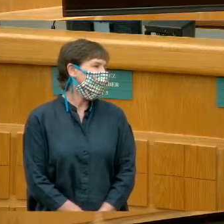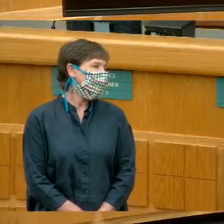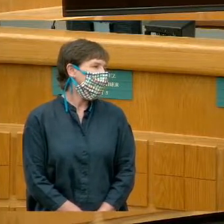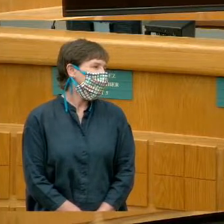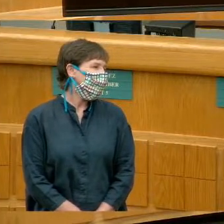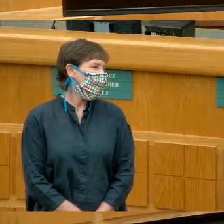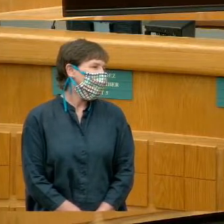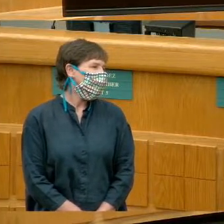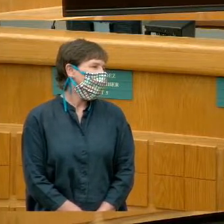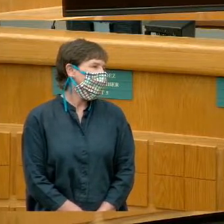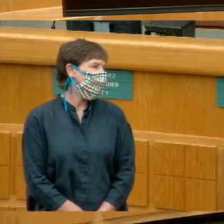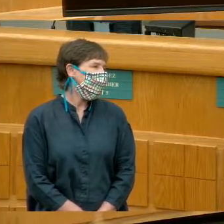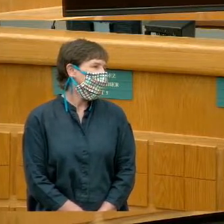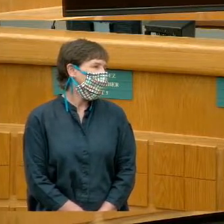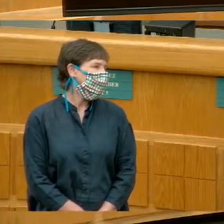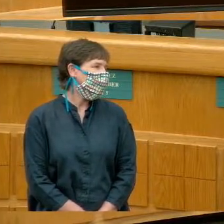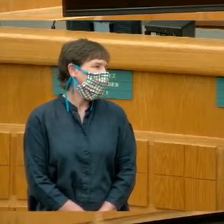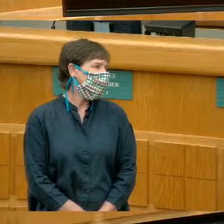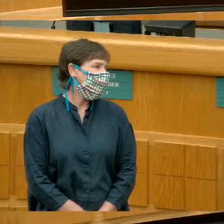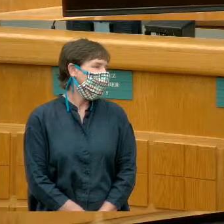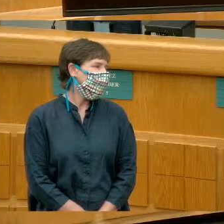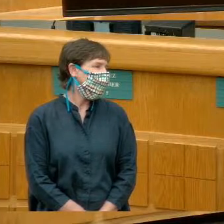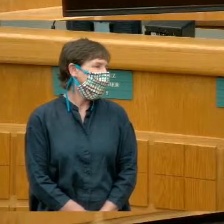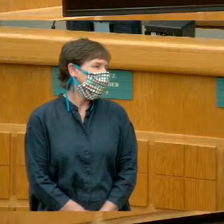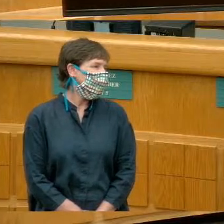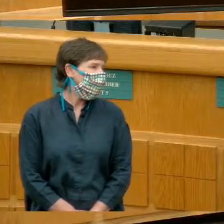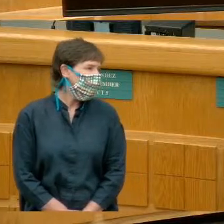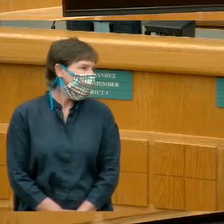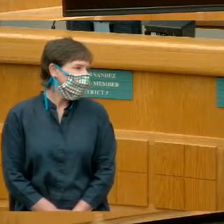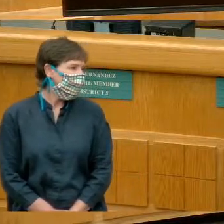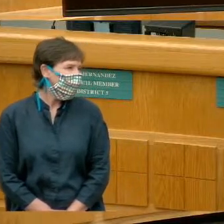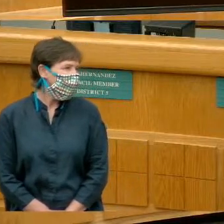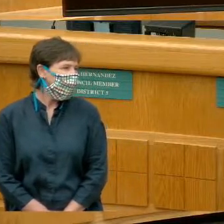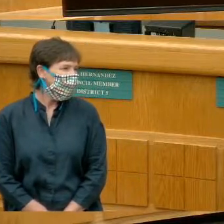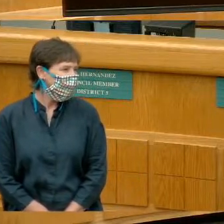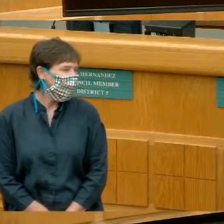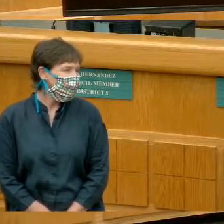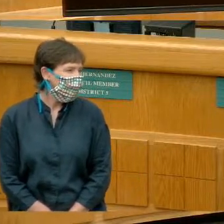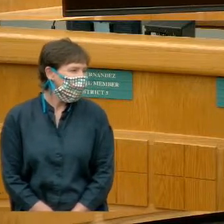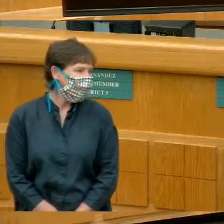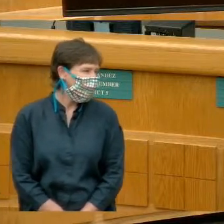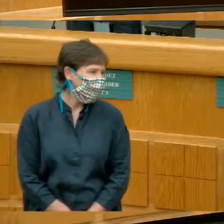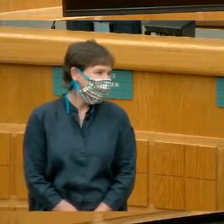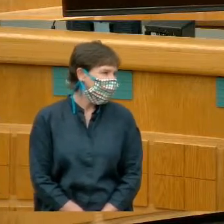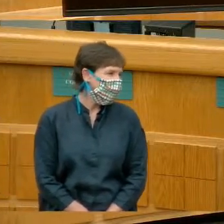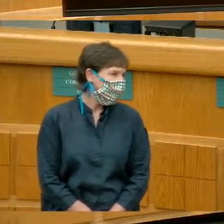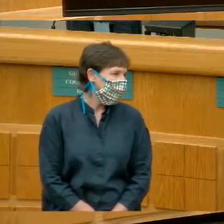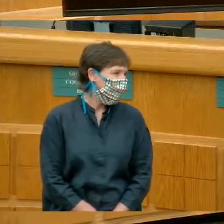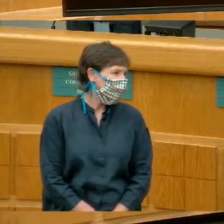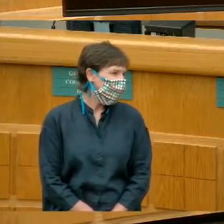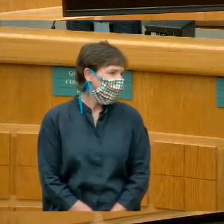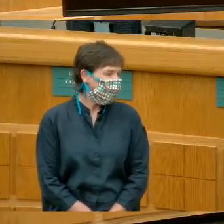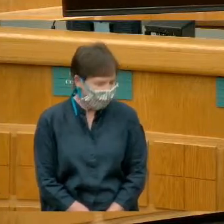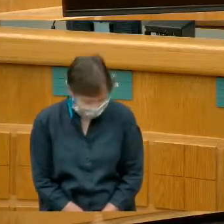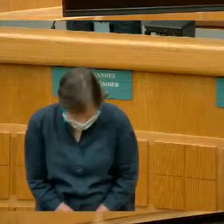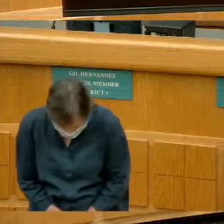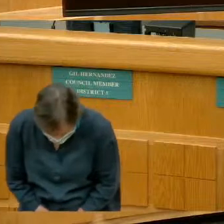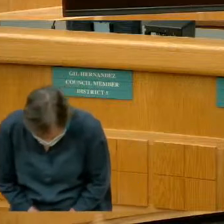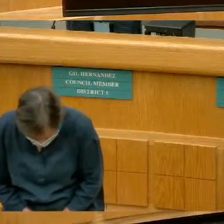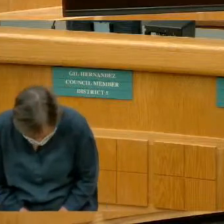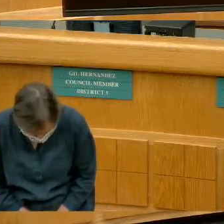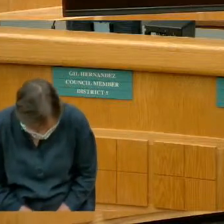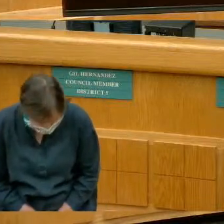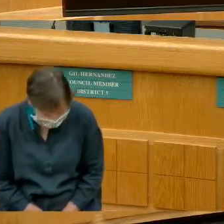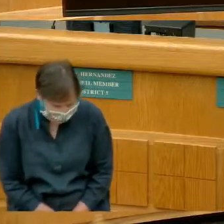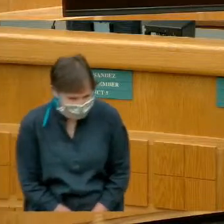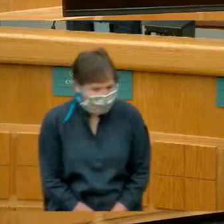bien el cubrebocas ofrece cierta protección, no es lo mismo que la protección que se brinda a nuestros trabajadores de atención médica. Los cubrebocas N95